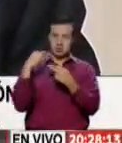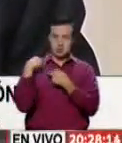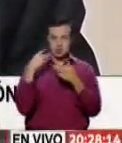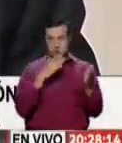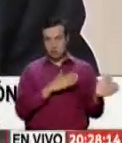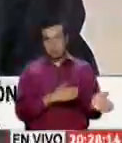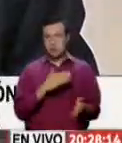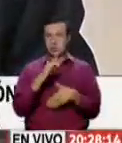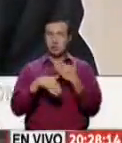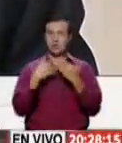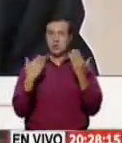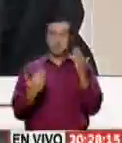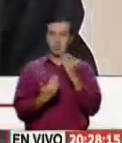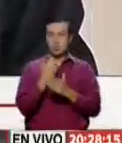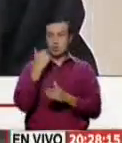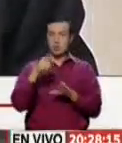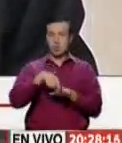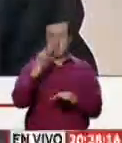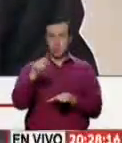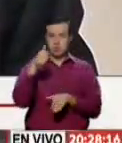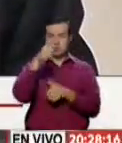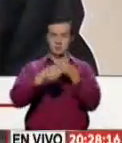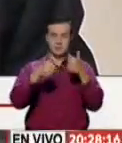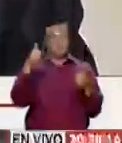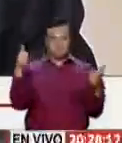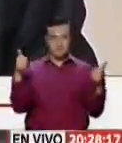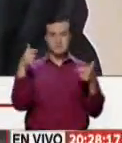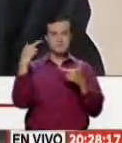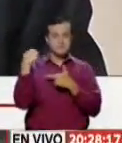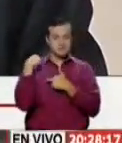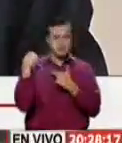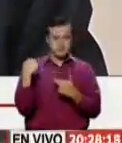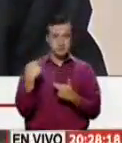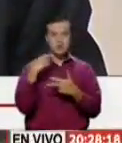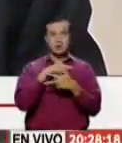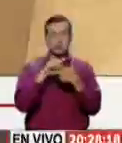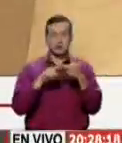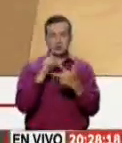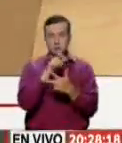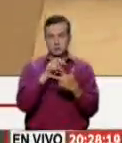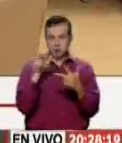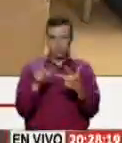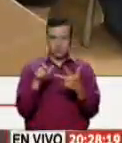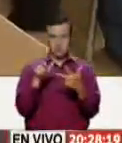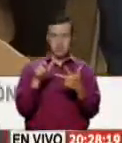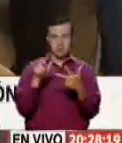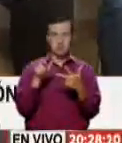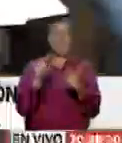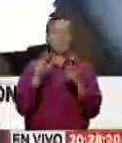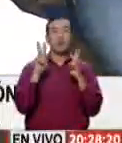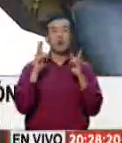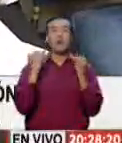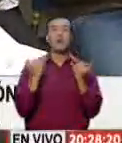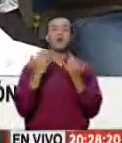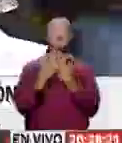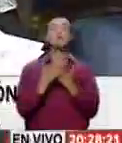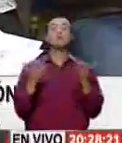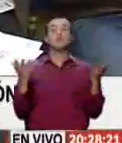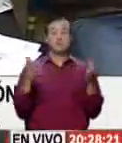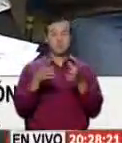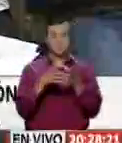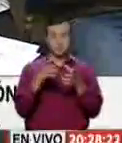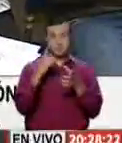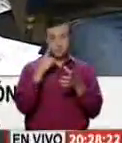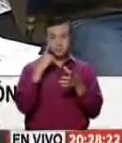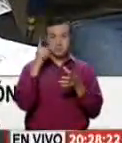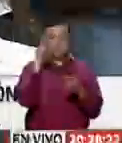proceso y designemos a los jueces titulares, encarguemos a unas 3 personas. El plato fuerte para esta jornada se desarrolla con la